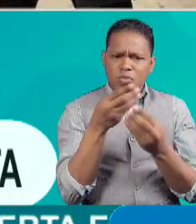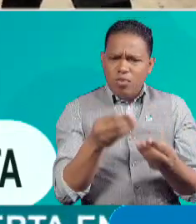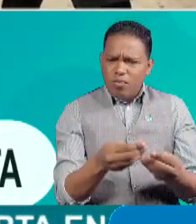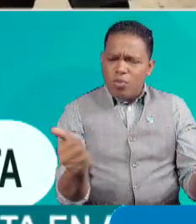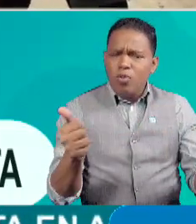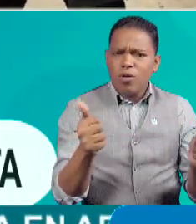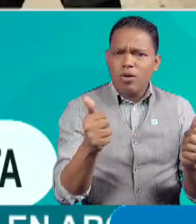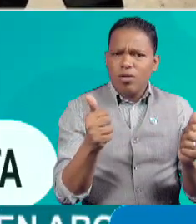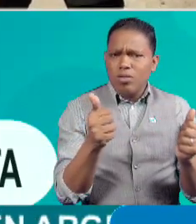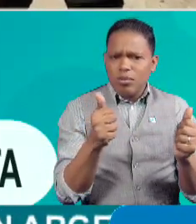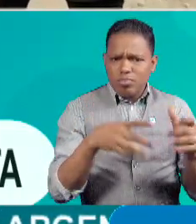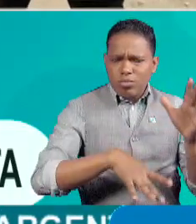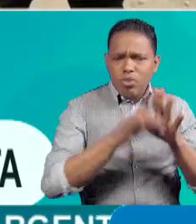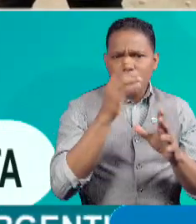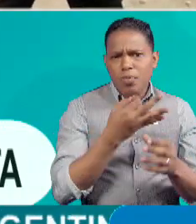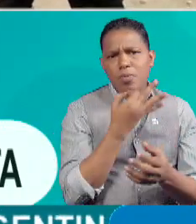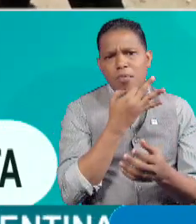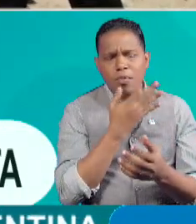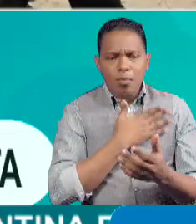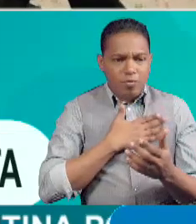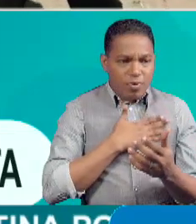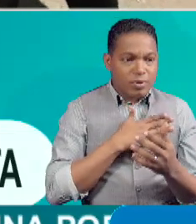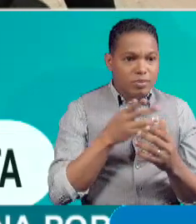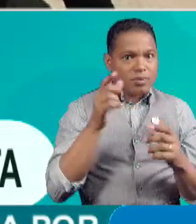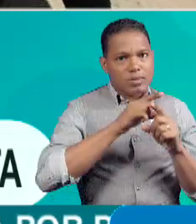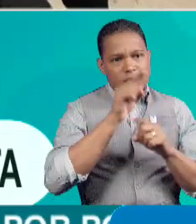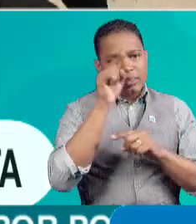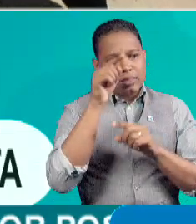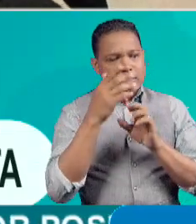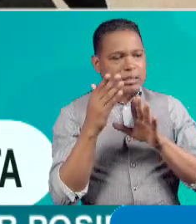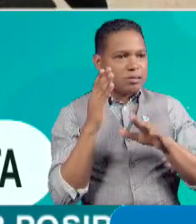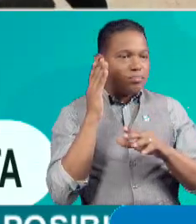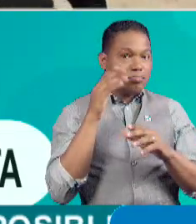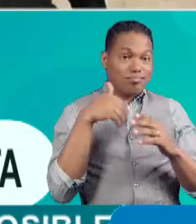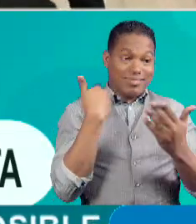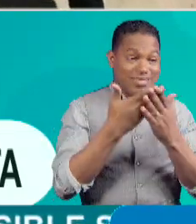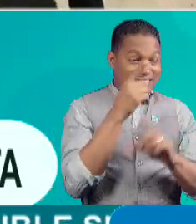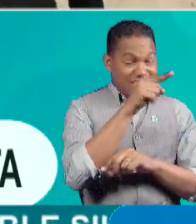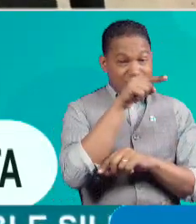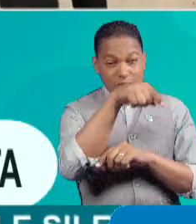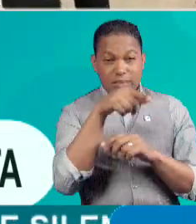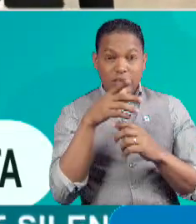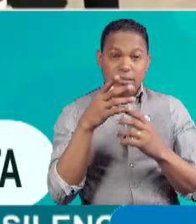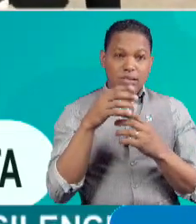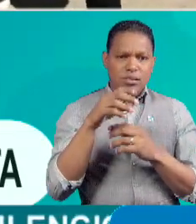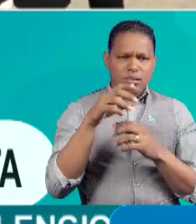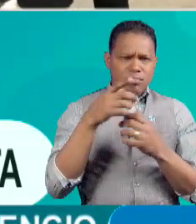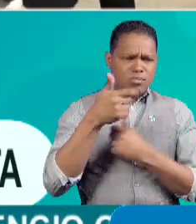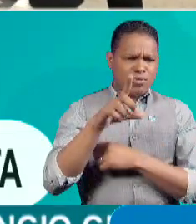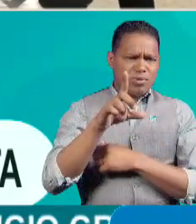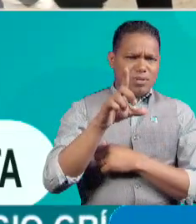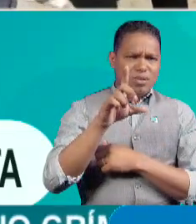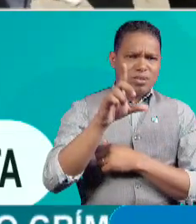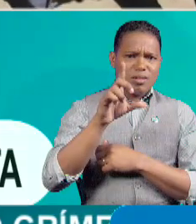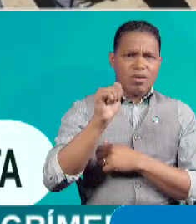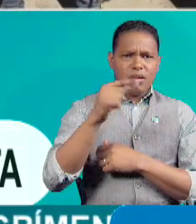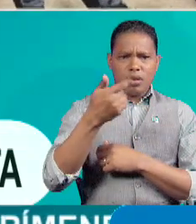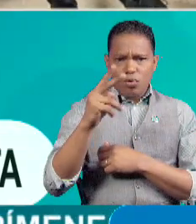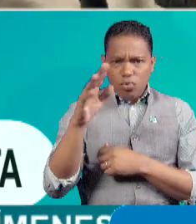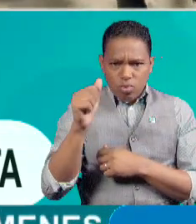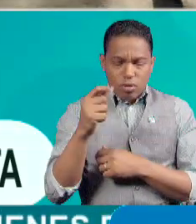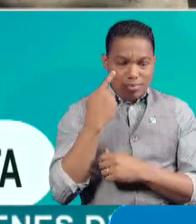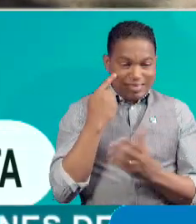una solución a eso. ¿Usted me entiende? Un túnel que vaya hasta allá, hasta la boca. Porque por vía de esta laguna, esto no es desembocadura, por vía de esta